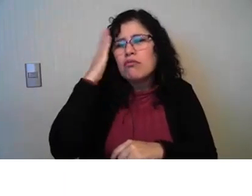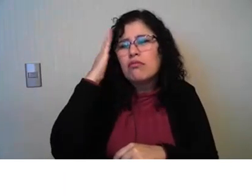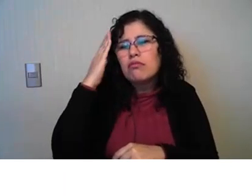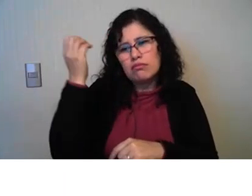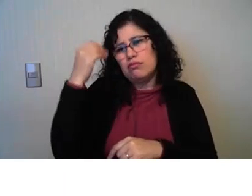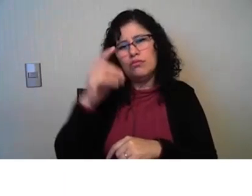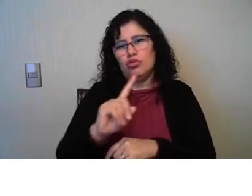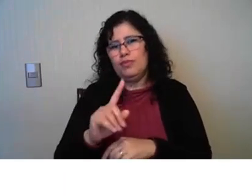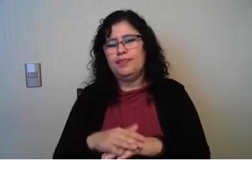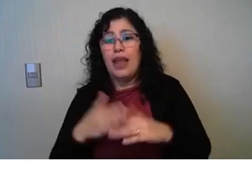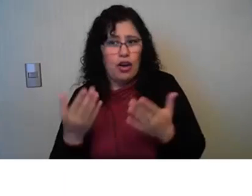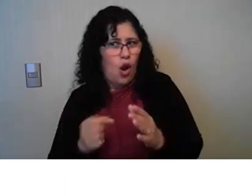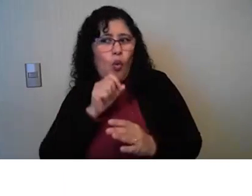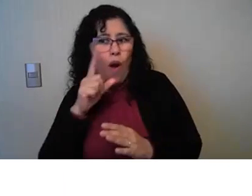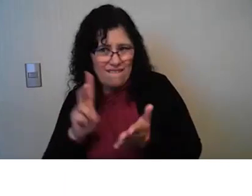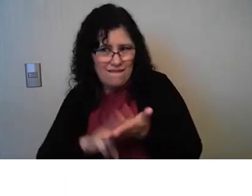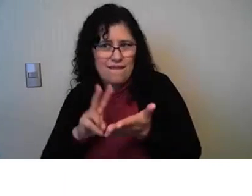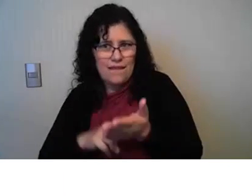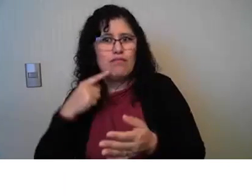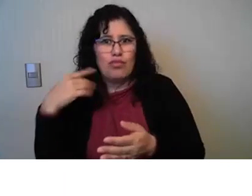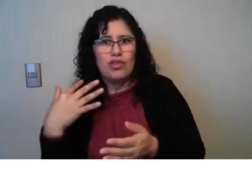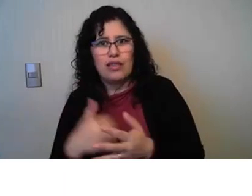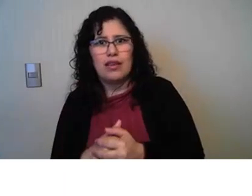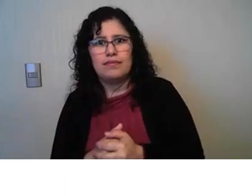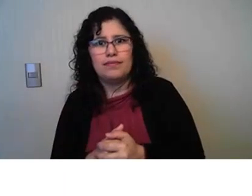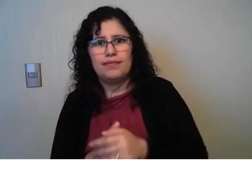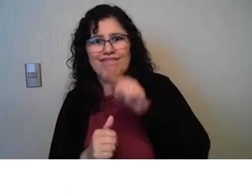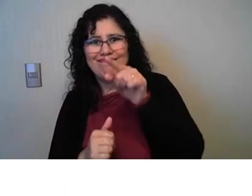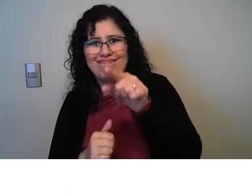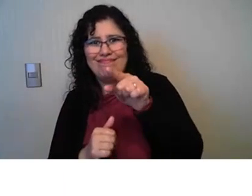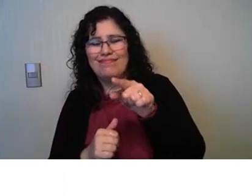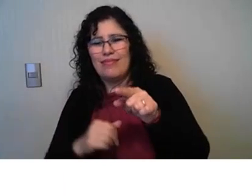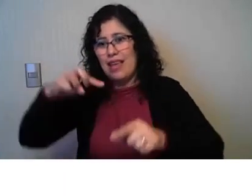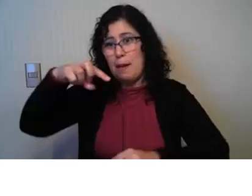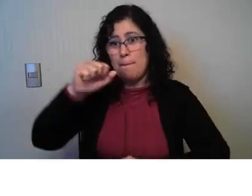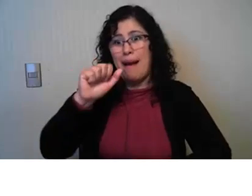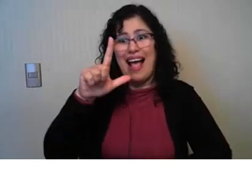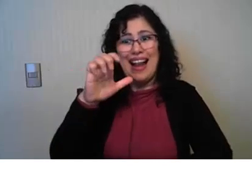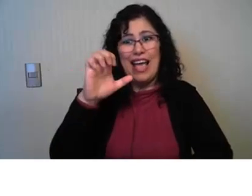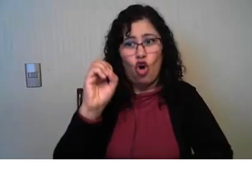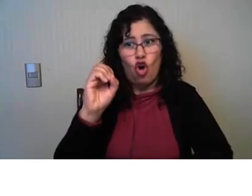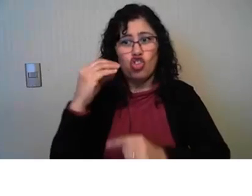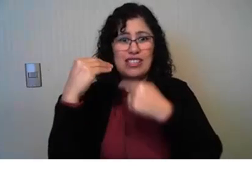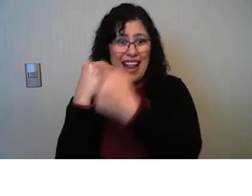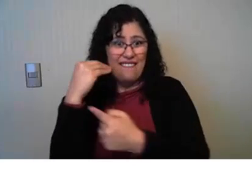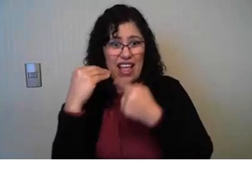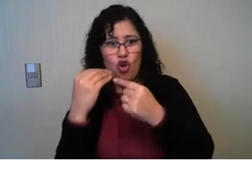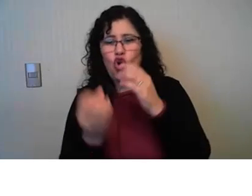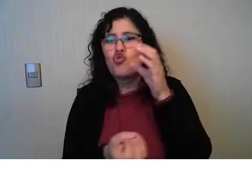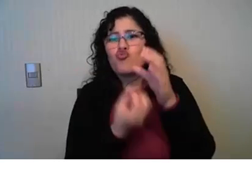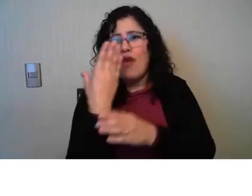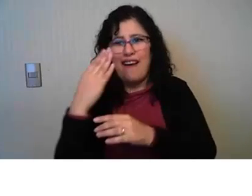estos elementos que están marcados aquí, que nos está indicando que esto es parte del paleocerebelo, neocerebelo y